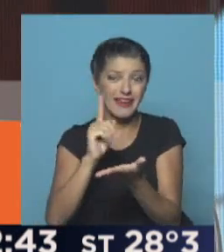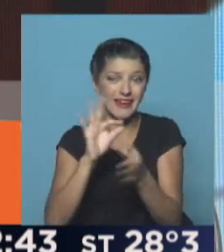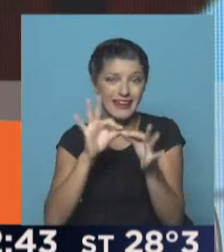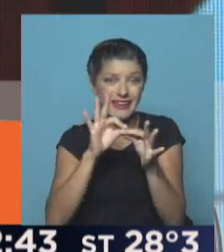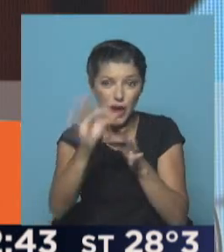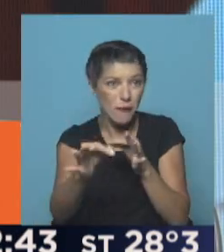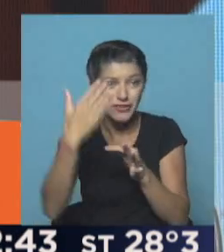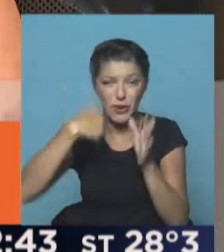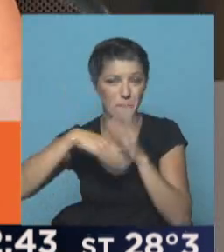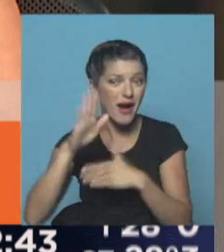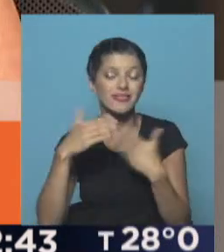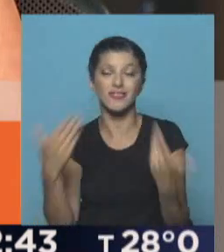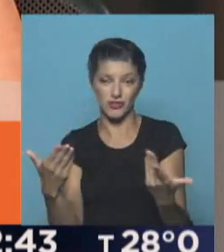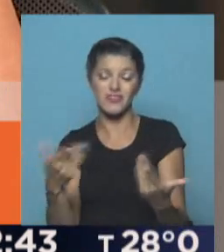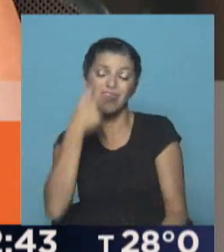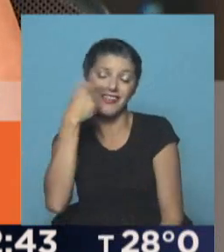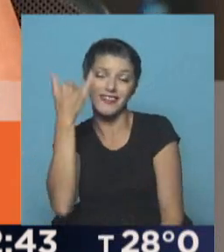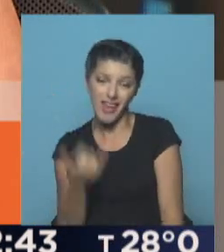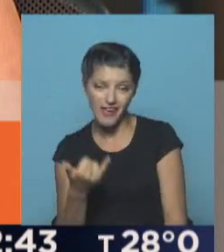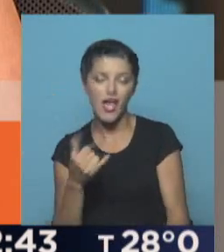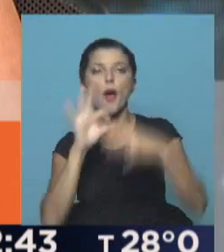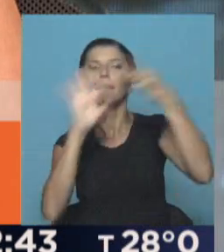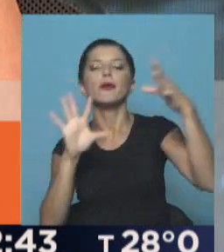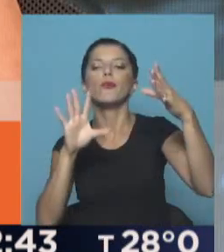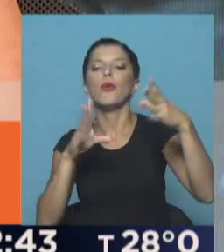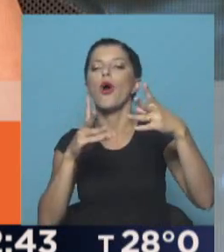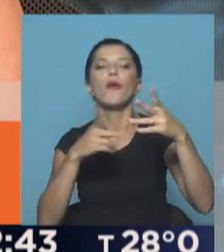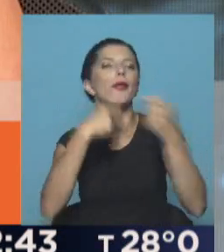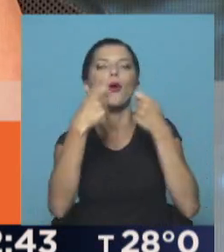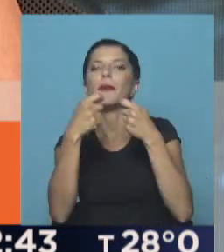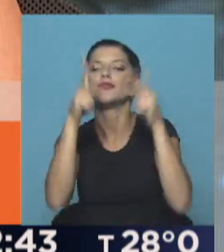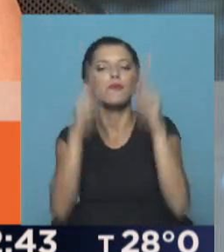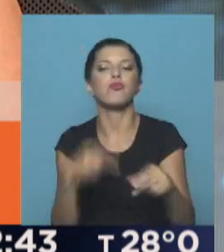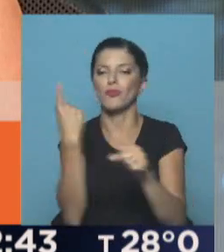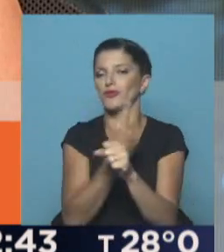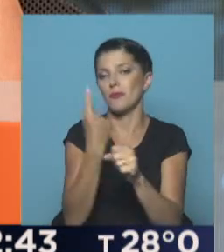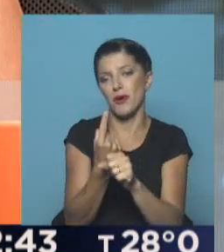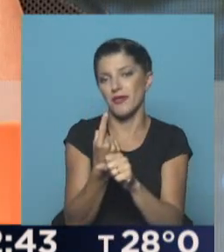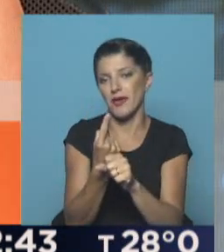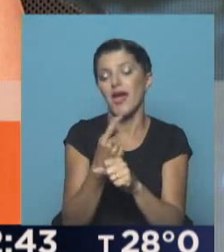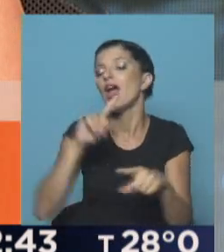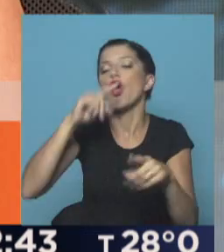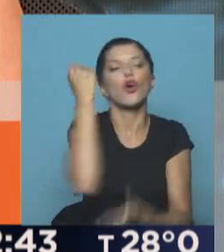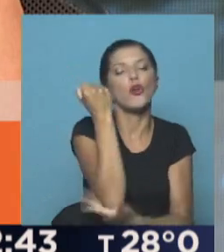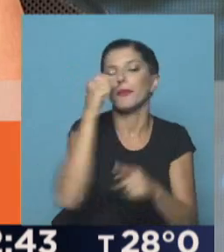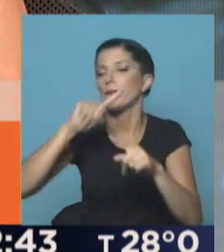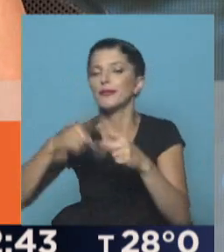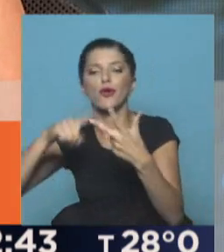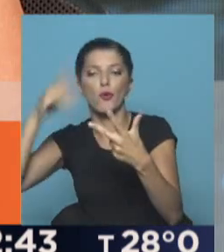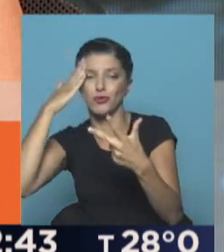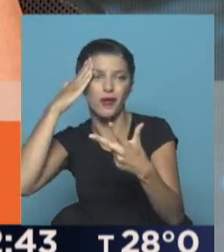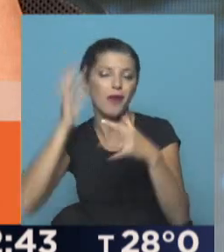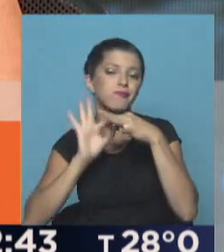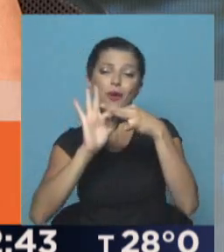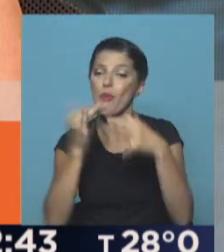de que no nos interese, no hay modo de que rompamos relaciones comerciales, políticas o culturales. El impacto es terrible. Eso